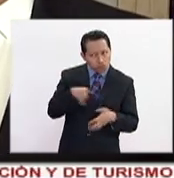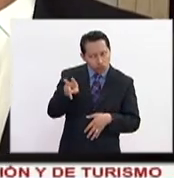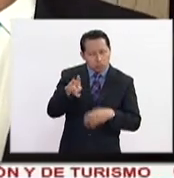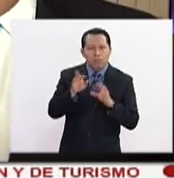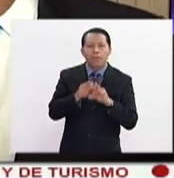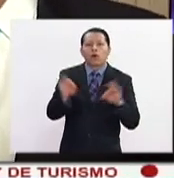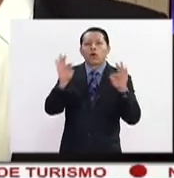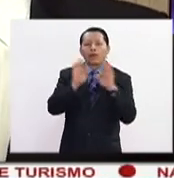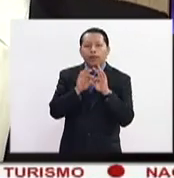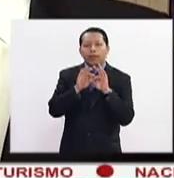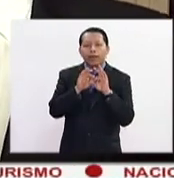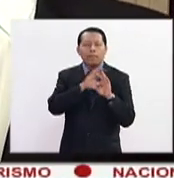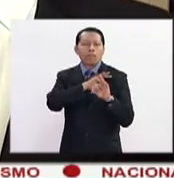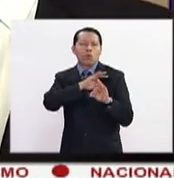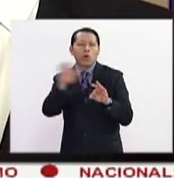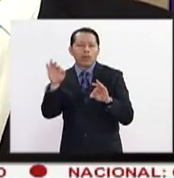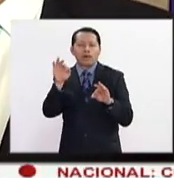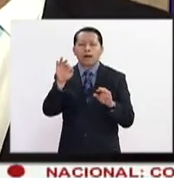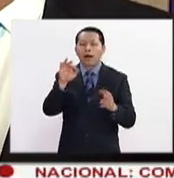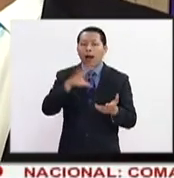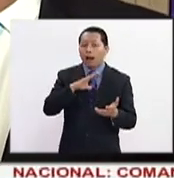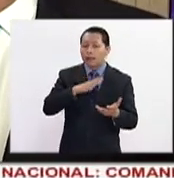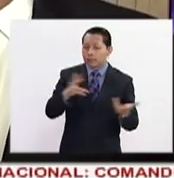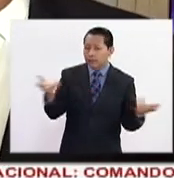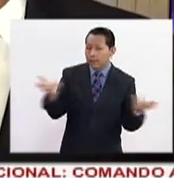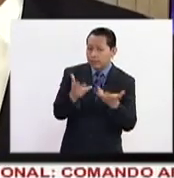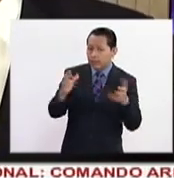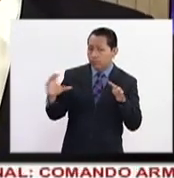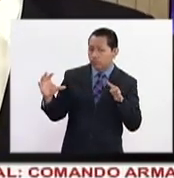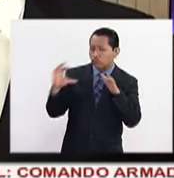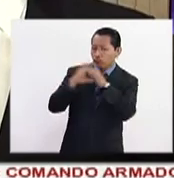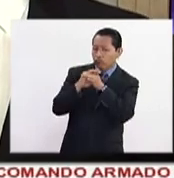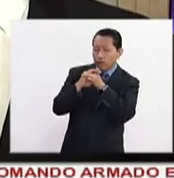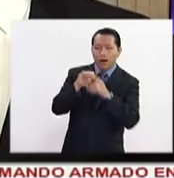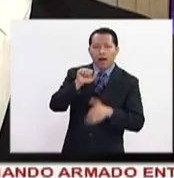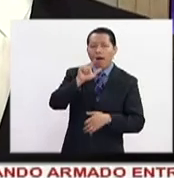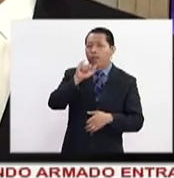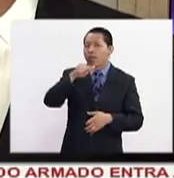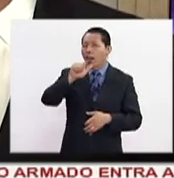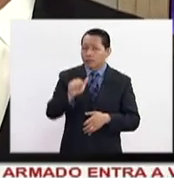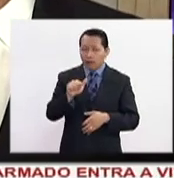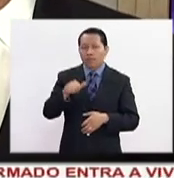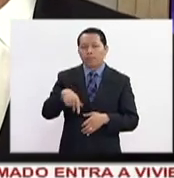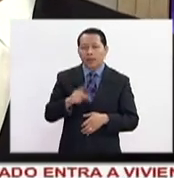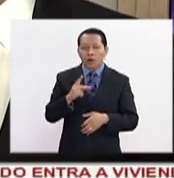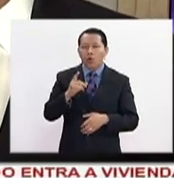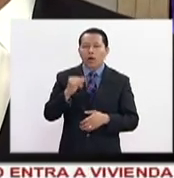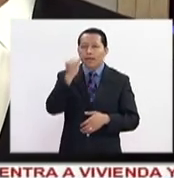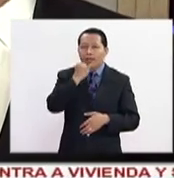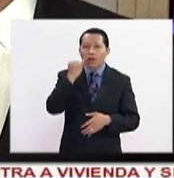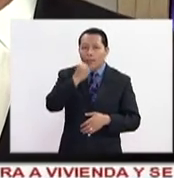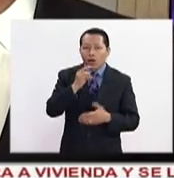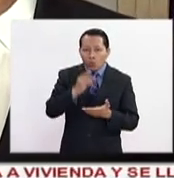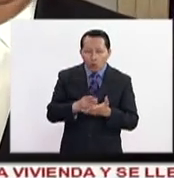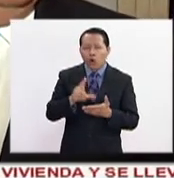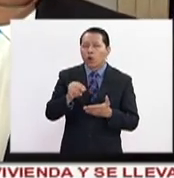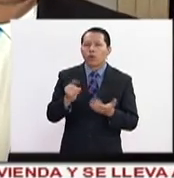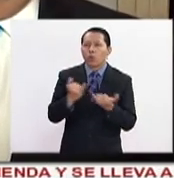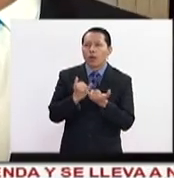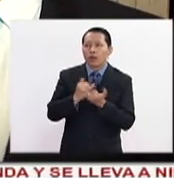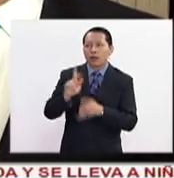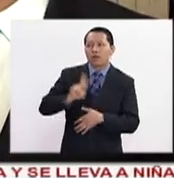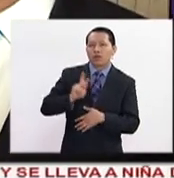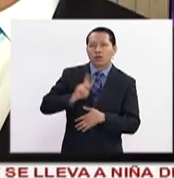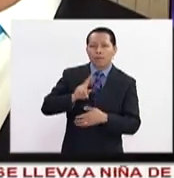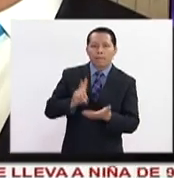importante, el poder llevar a cabo esta alianza, pero no solamente es el idioma, sino la coincidencia de valores con